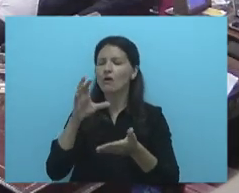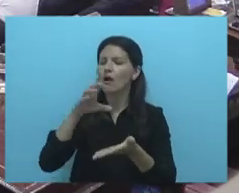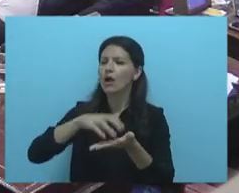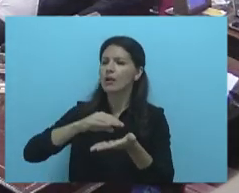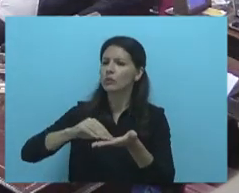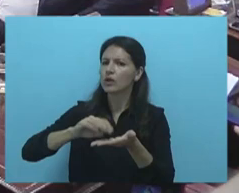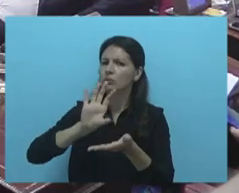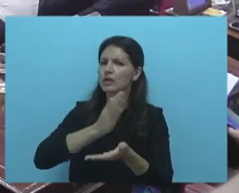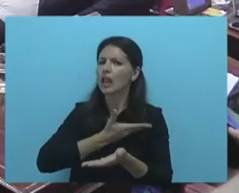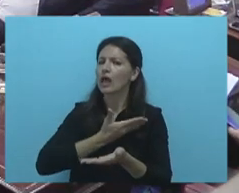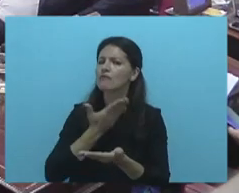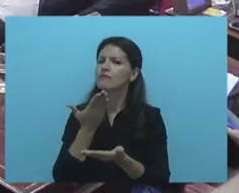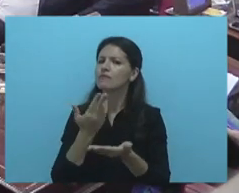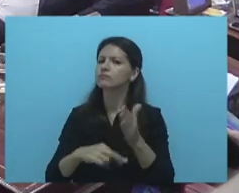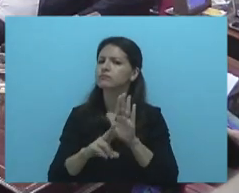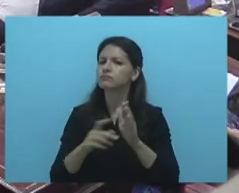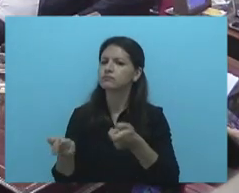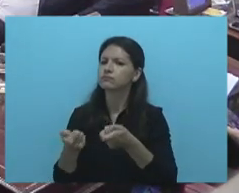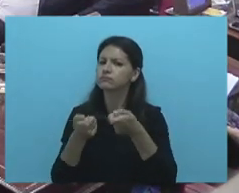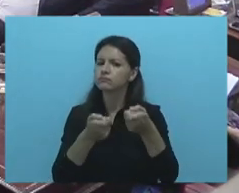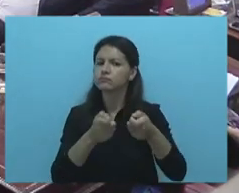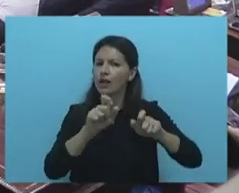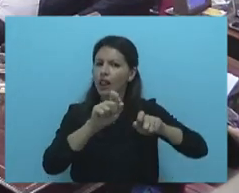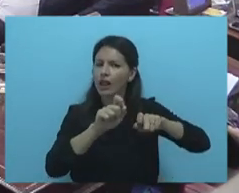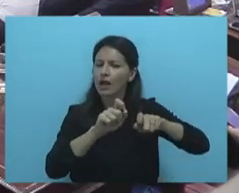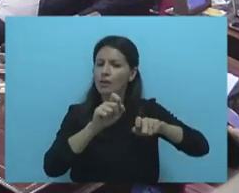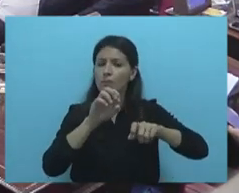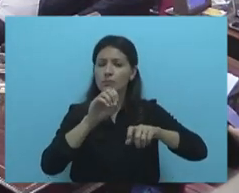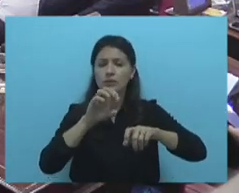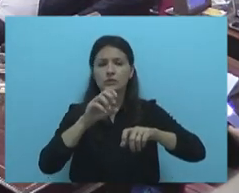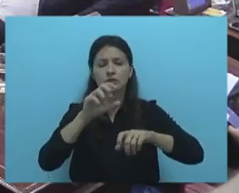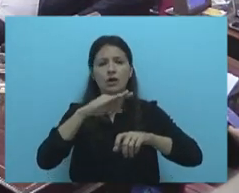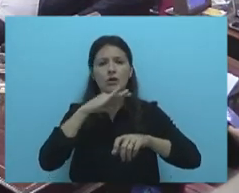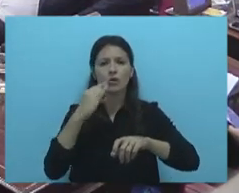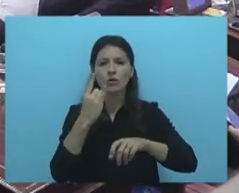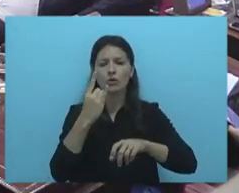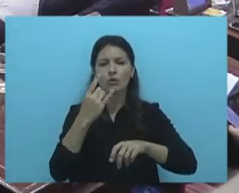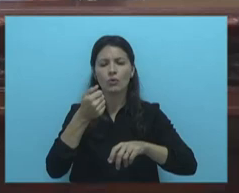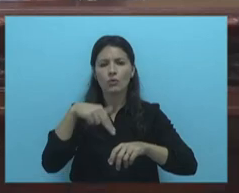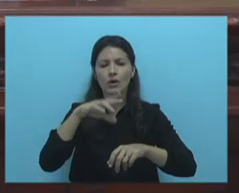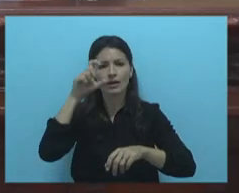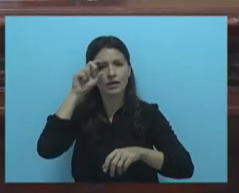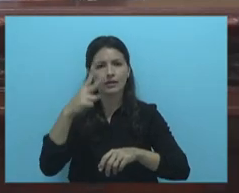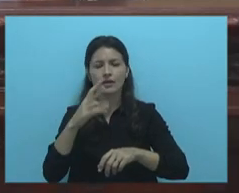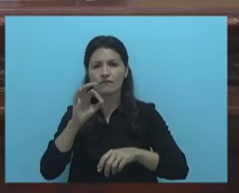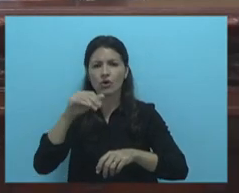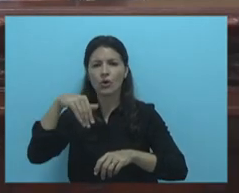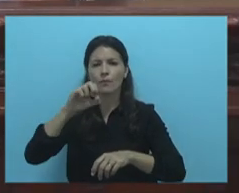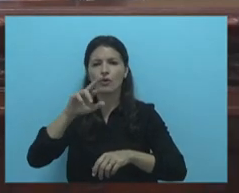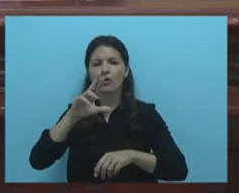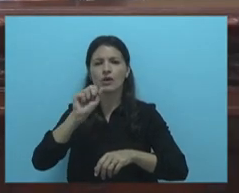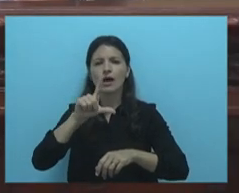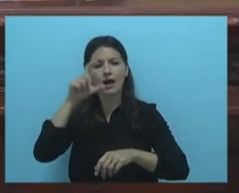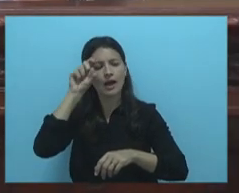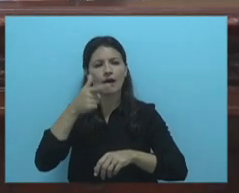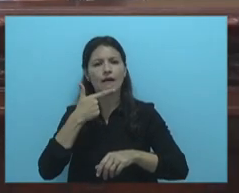de la Provincia de Santa Fe resuelve distinguir al señor Juan Evo Morales como huésped de honor de la Provincia de Santa Fe, de conformidad con lo estipulado en la resolución